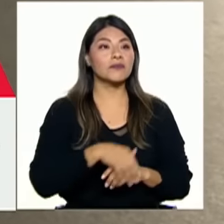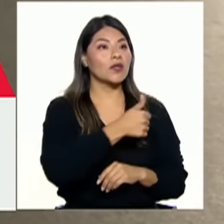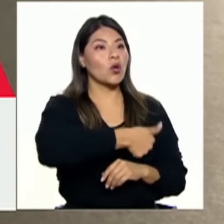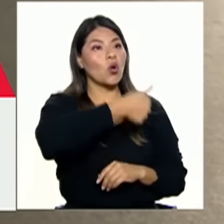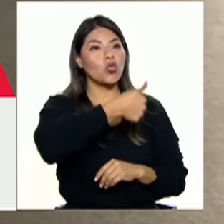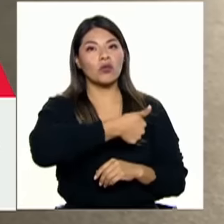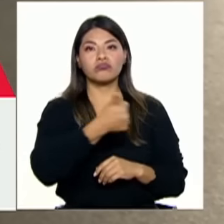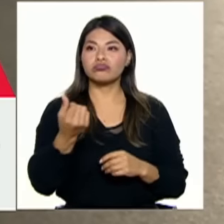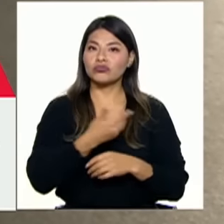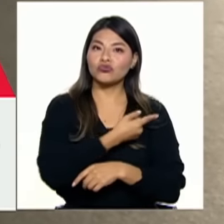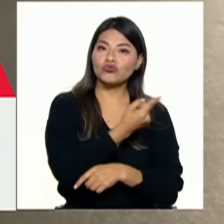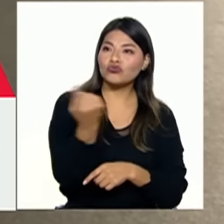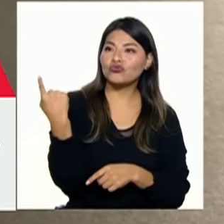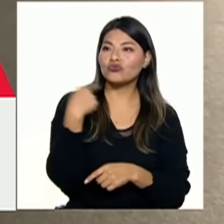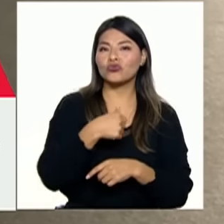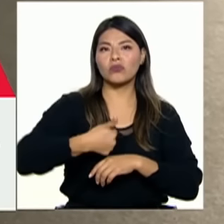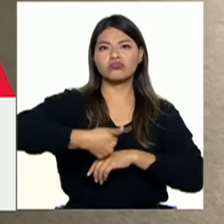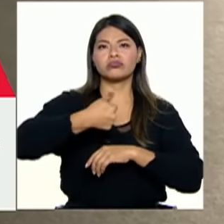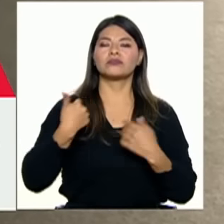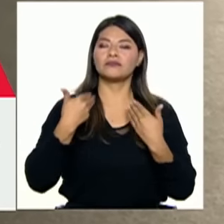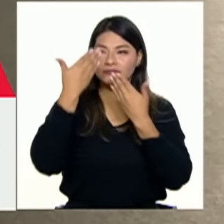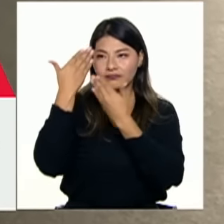y cuerpo diplomático,